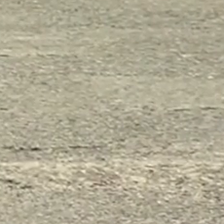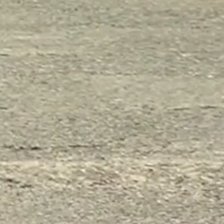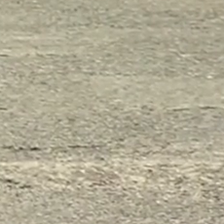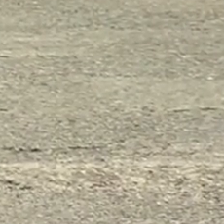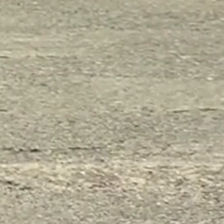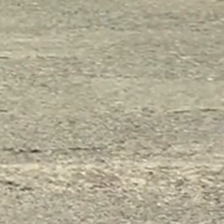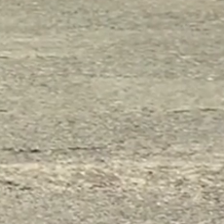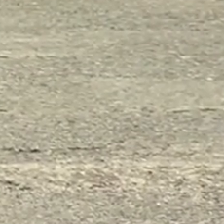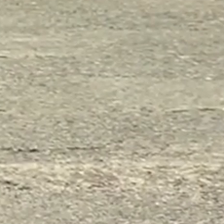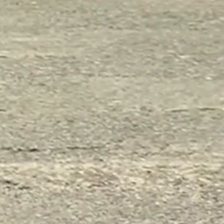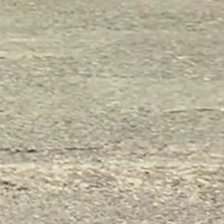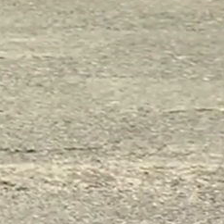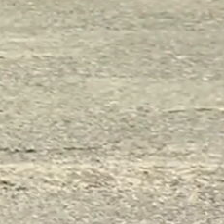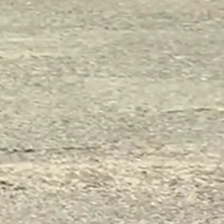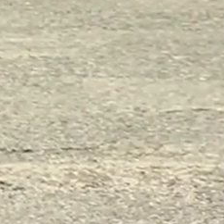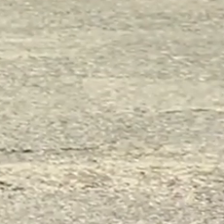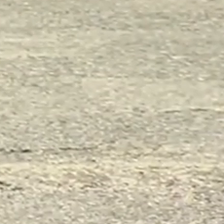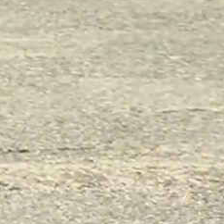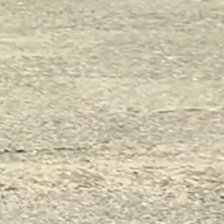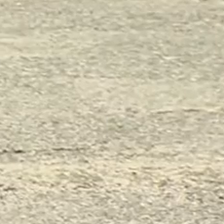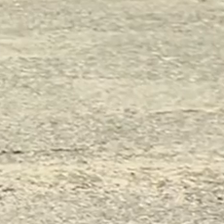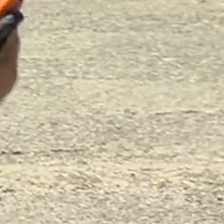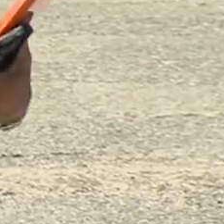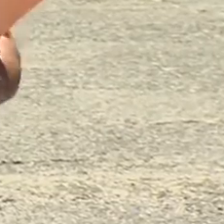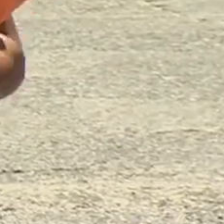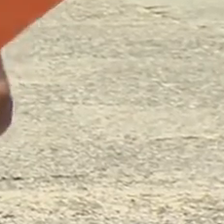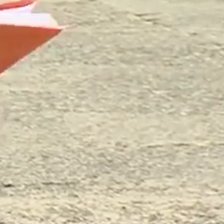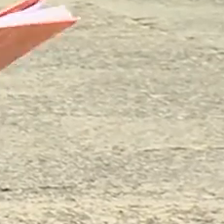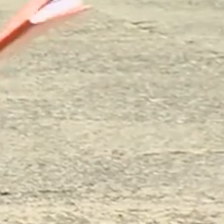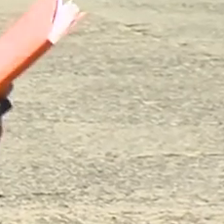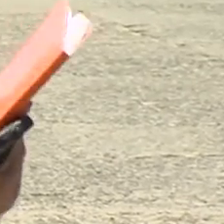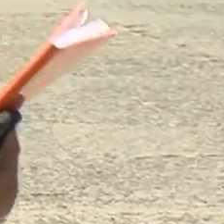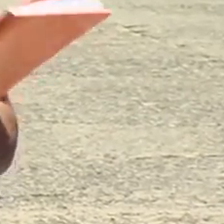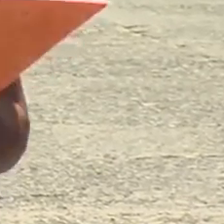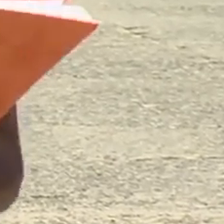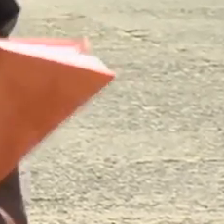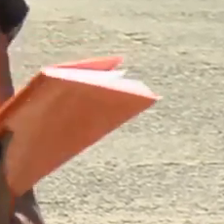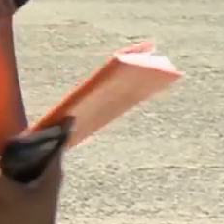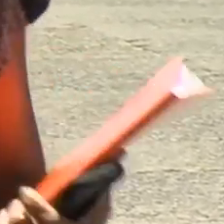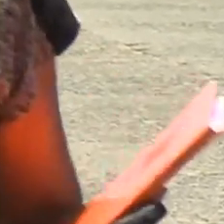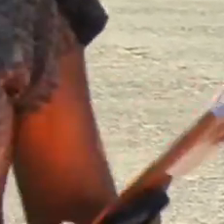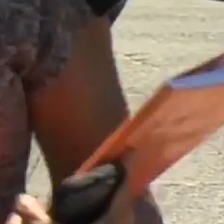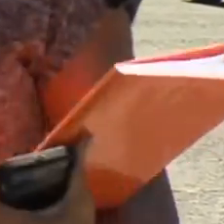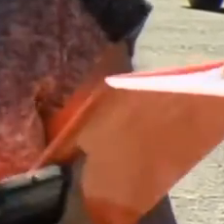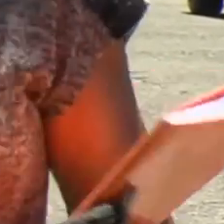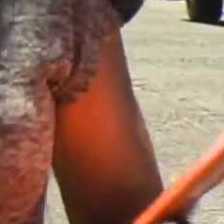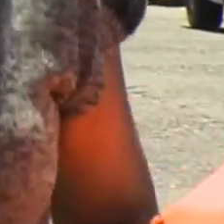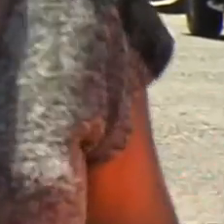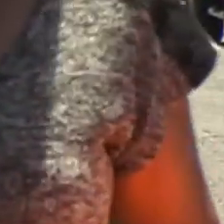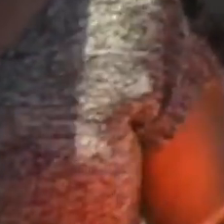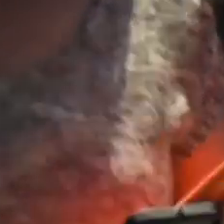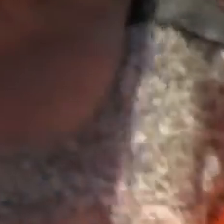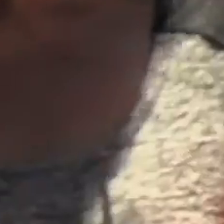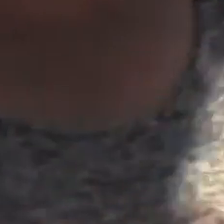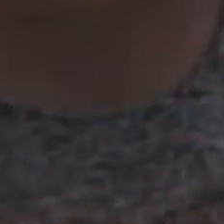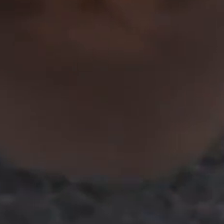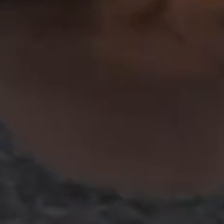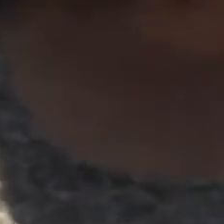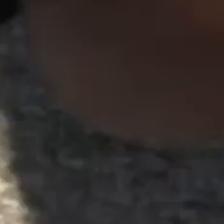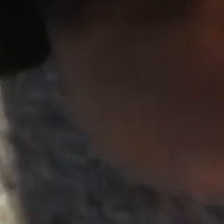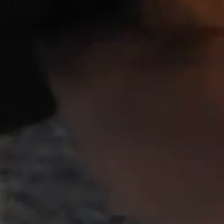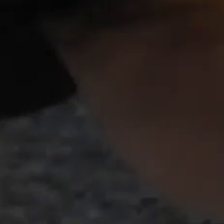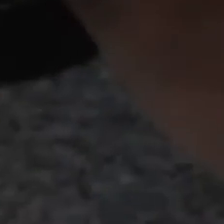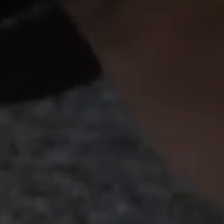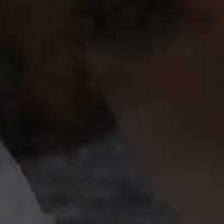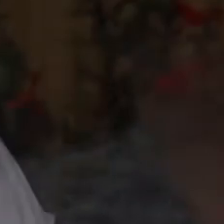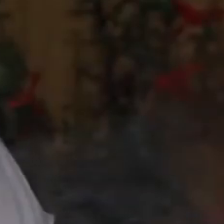reunirnos y allí empezó todo digamos después a buscar financiamiento que eso fue lo más duro para una